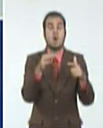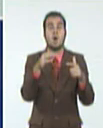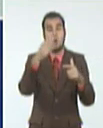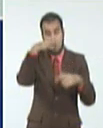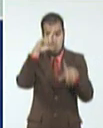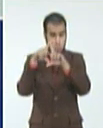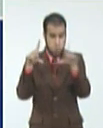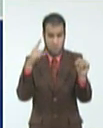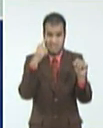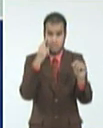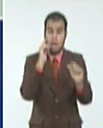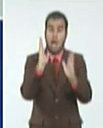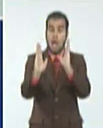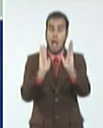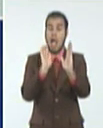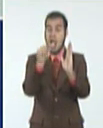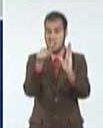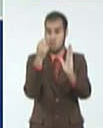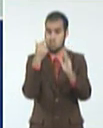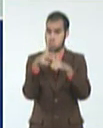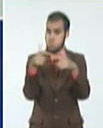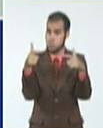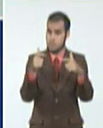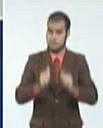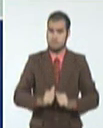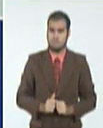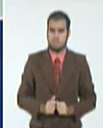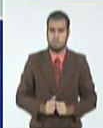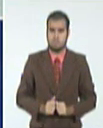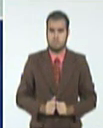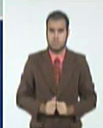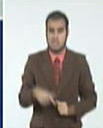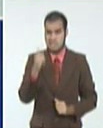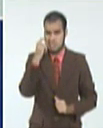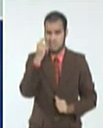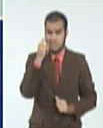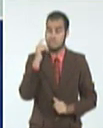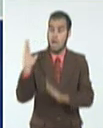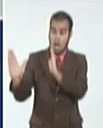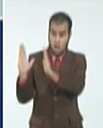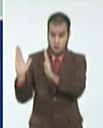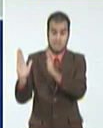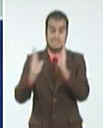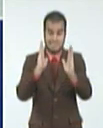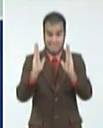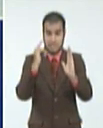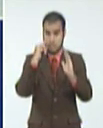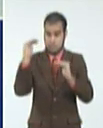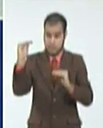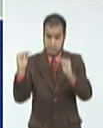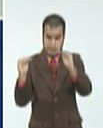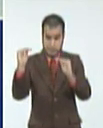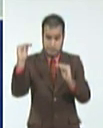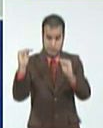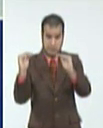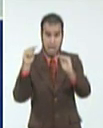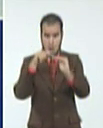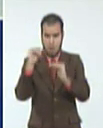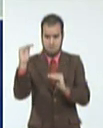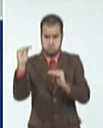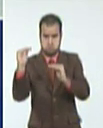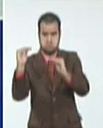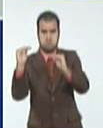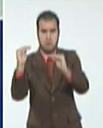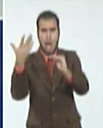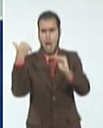Cuba y que se acerca al occidente, que siempre se mantuvo con la mayor tasa de